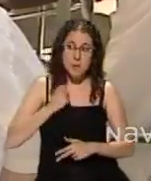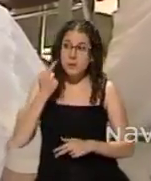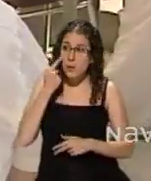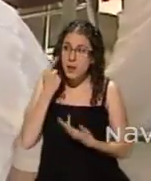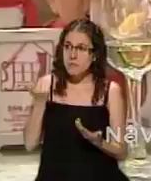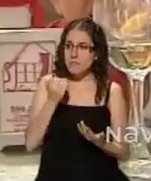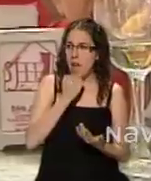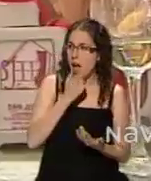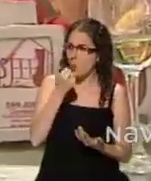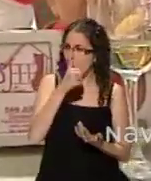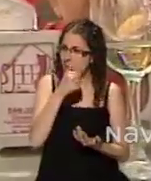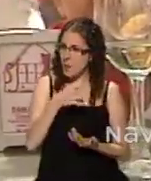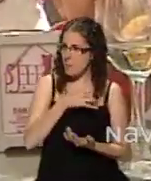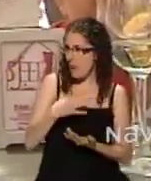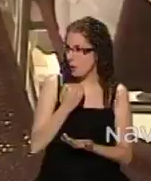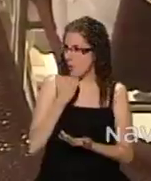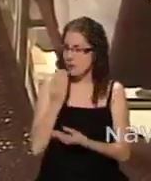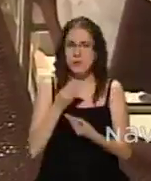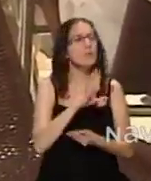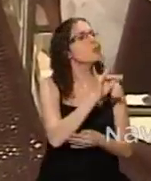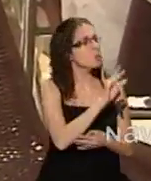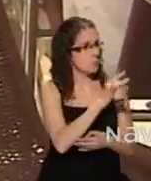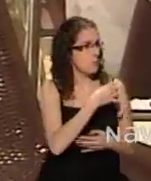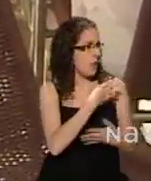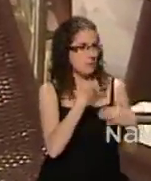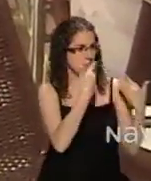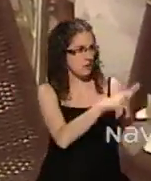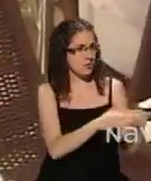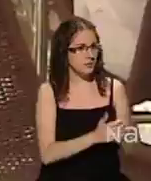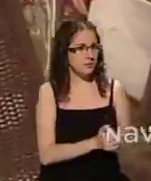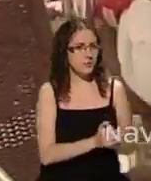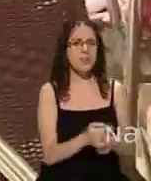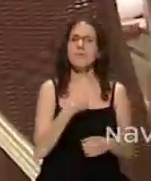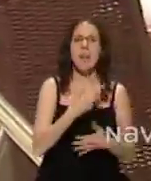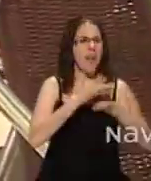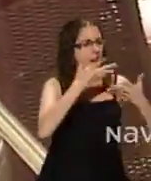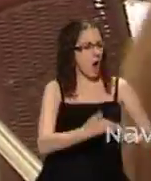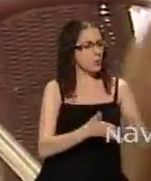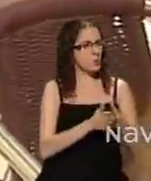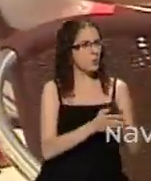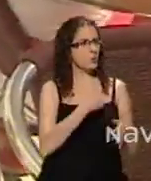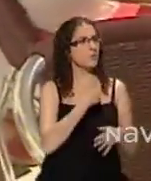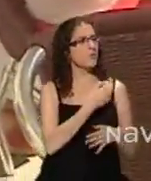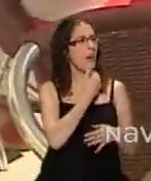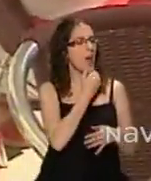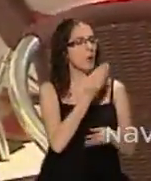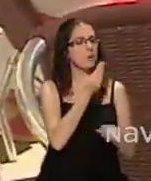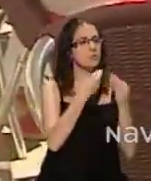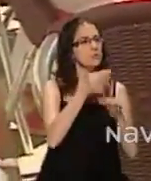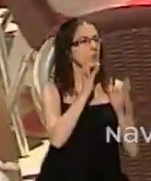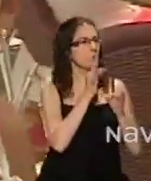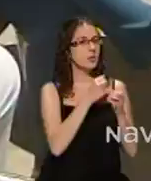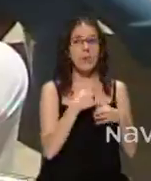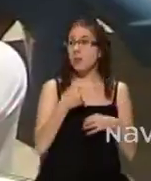Lo que quieras, o un blanquito, lo que quieras, Paula. Sí, tomando un aperitivo, o sea que a gusto. Yo todavía no he tomado nada. ¿Me puedo sentar con vosotras?